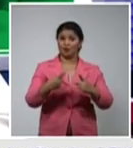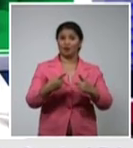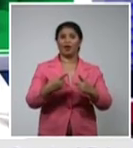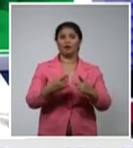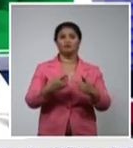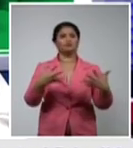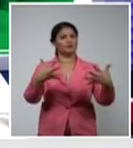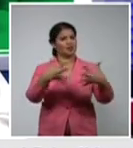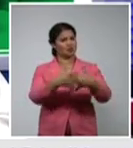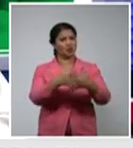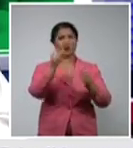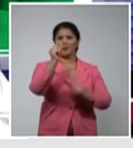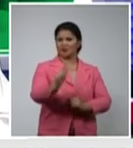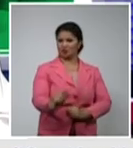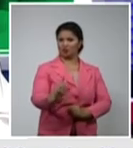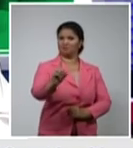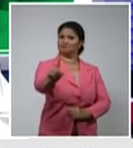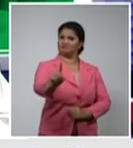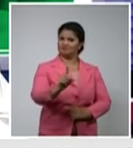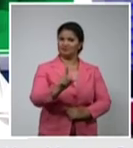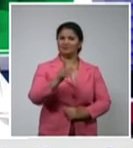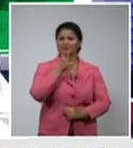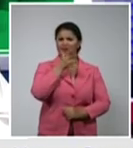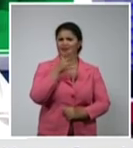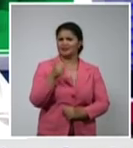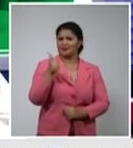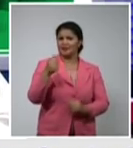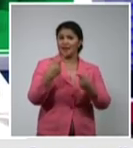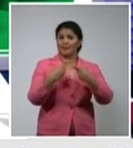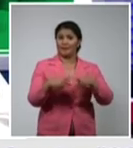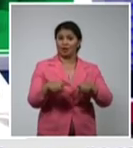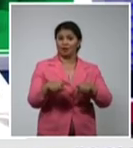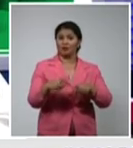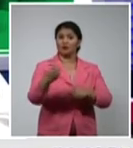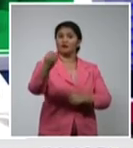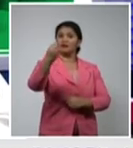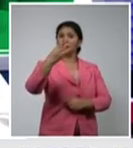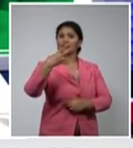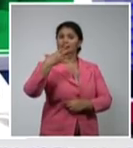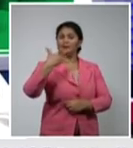muy saludable y sin embargo está transmitiendo la enfermedad.